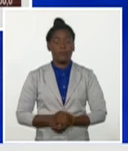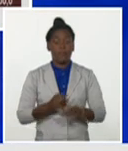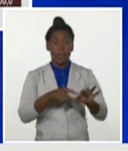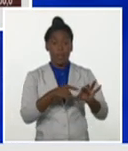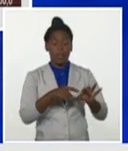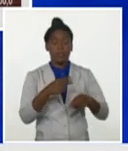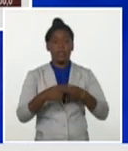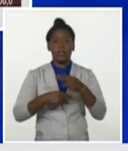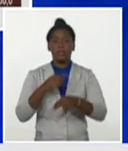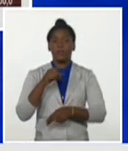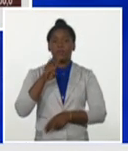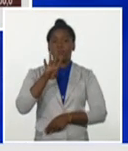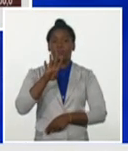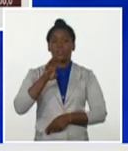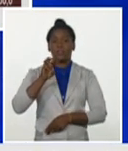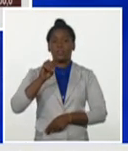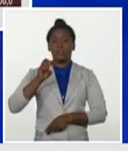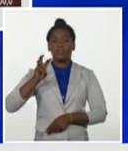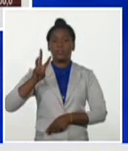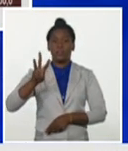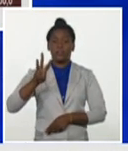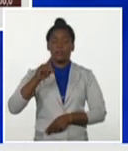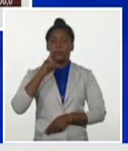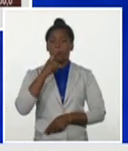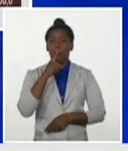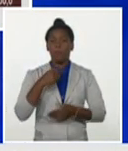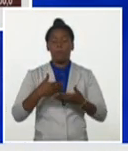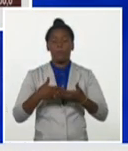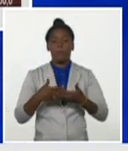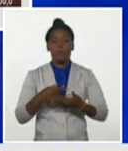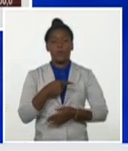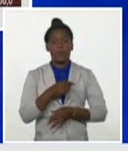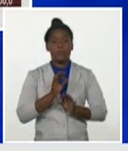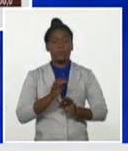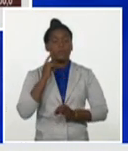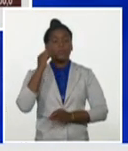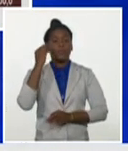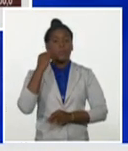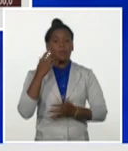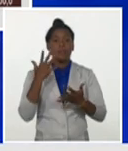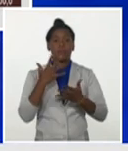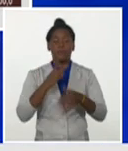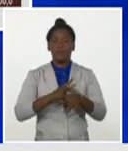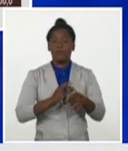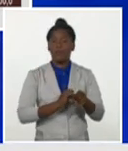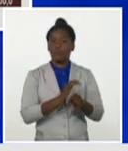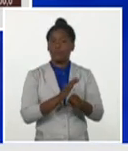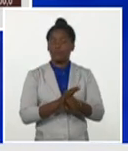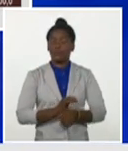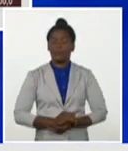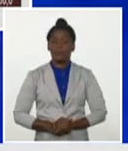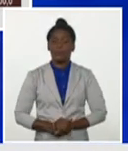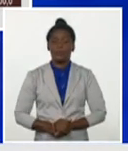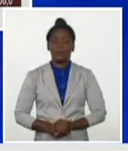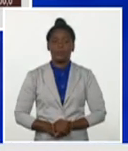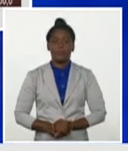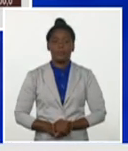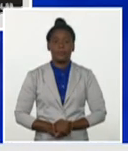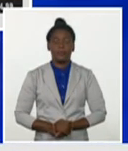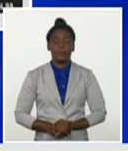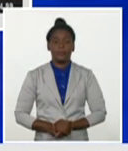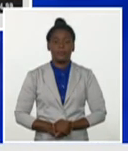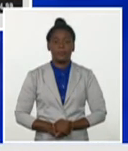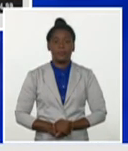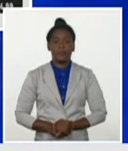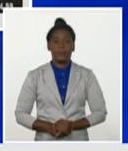muestras, teniendo en cuenta las posibilidades que tienen con su laboratorio trabajando. La mayor